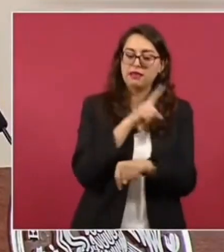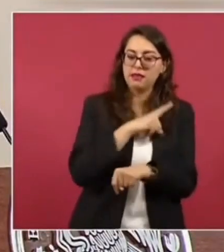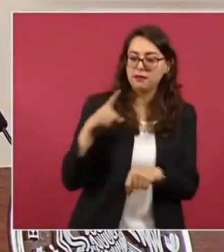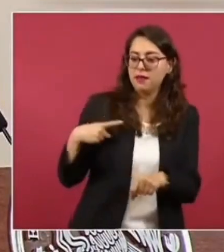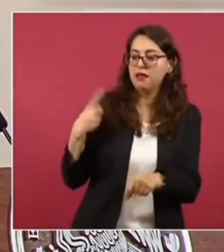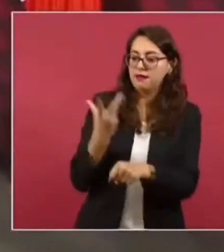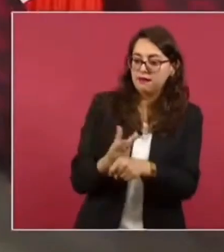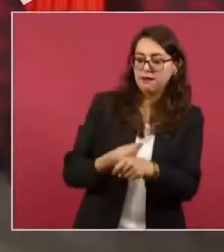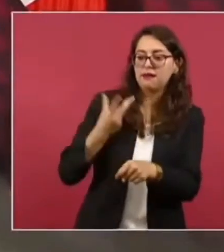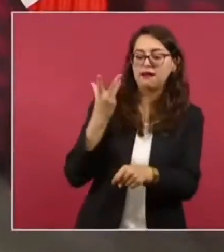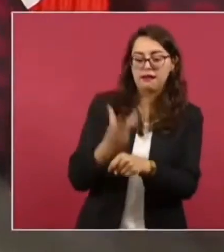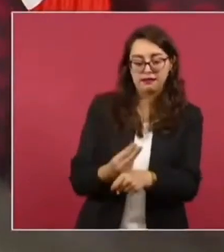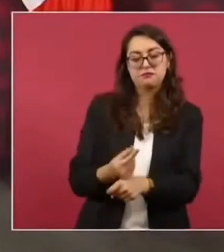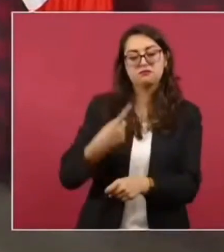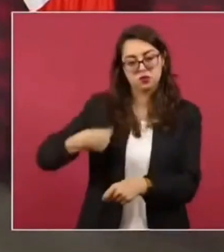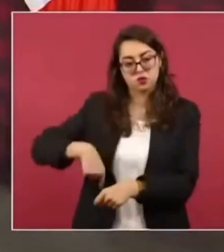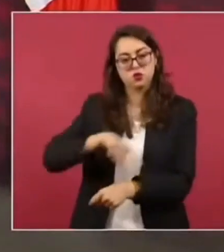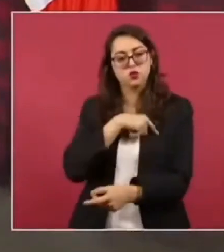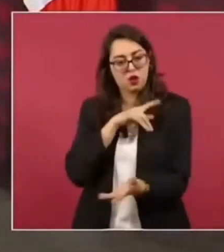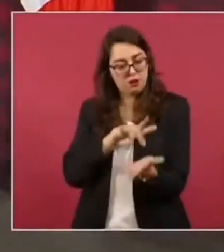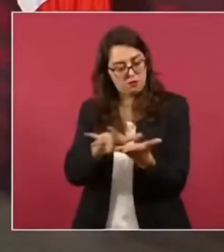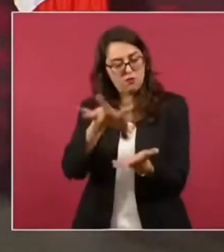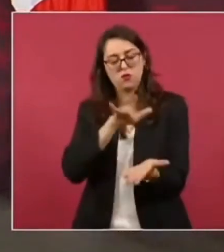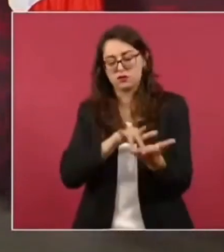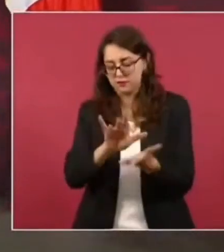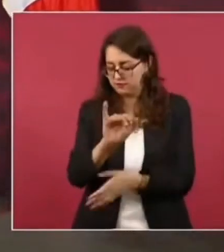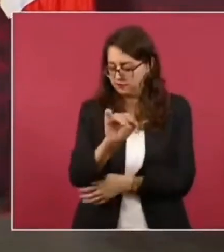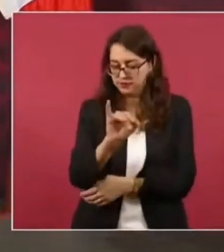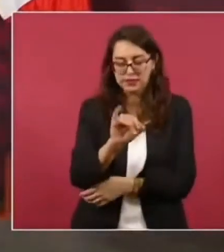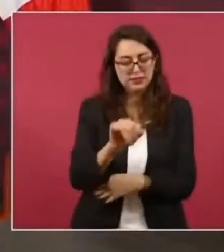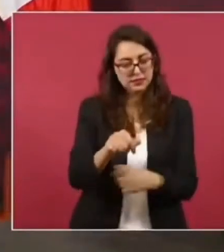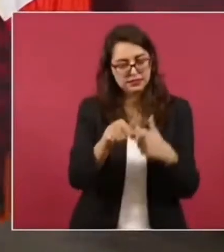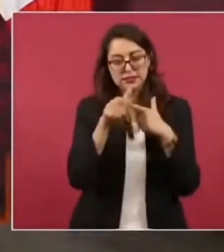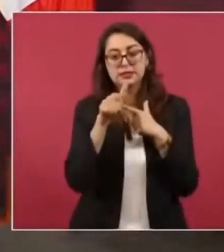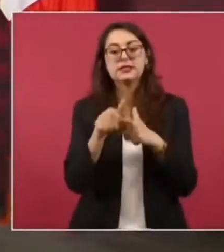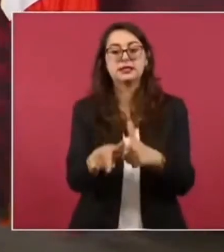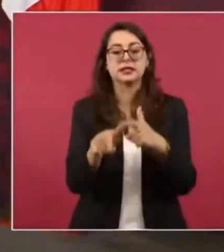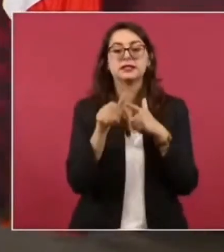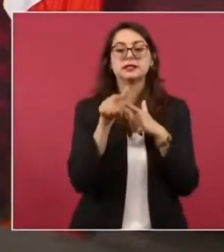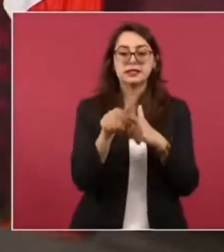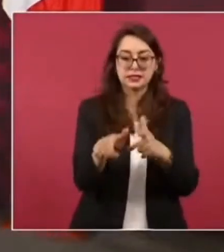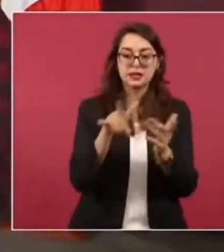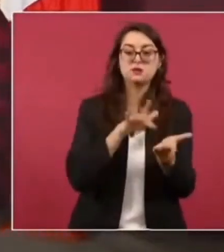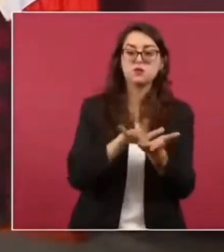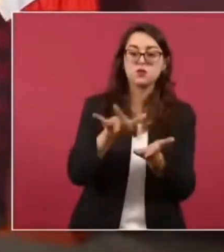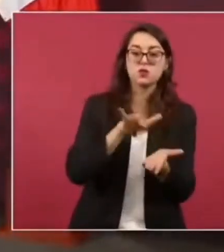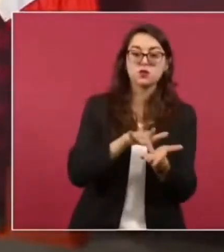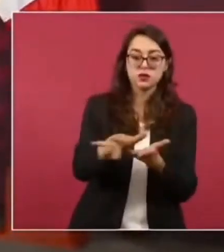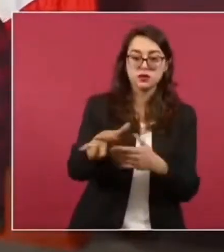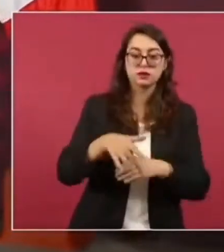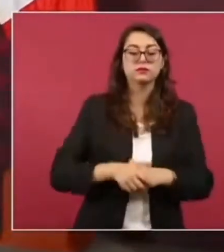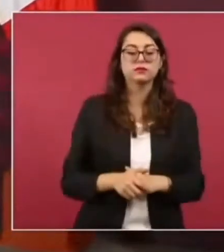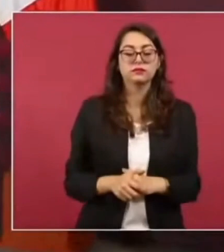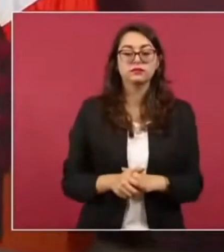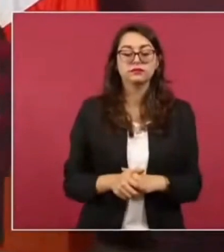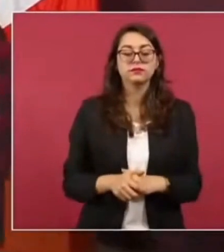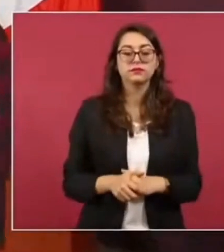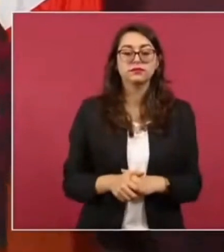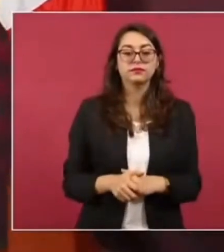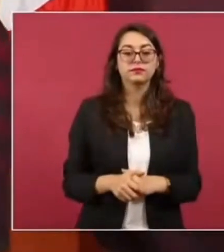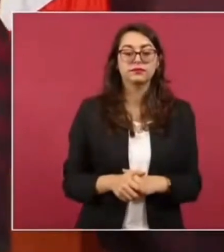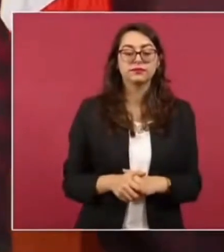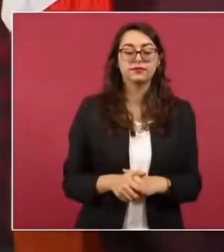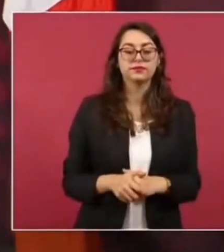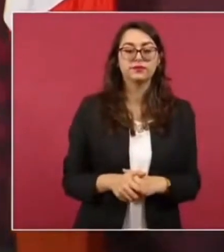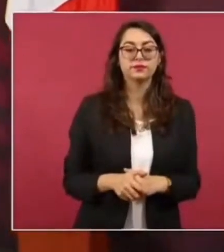apoyando, porque como además tú lo mencionas, ahora